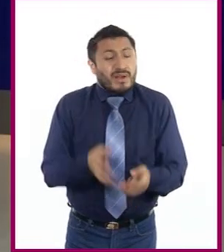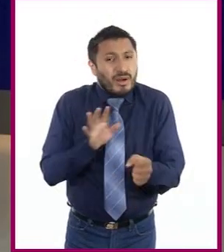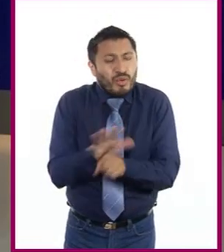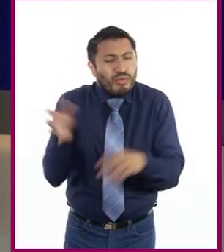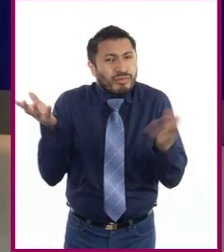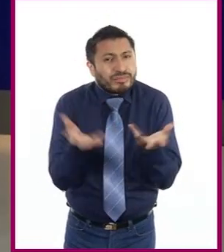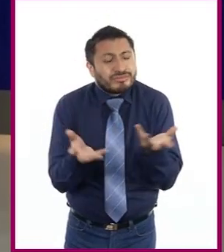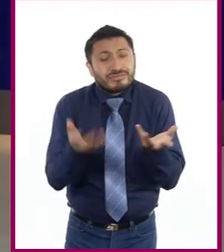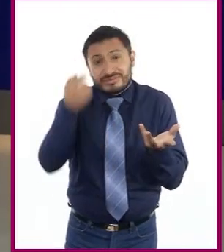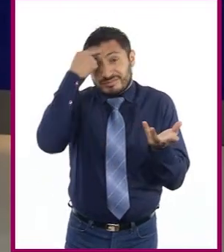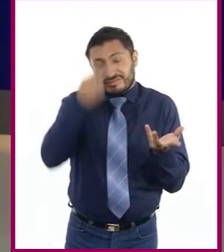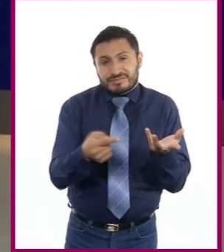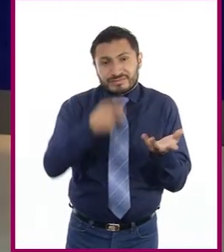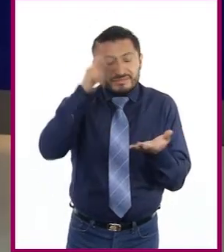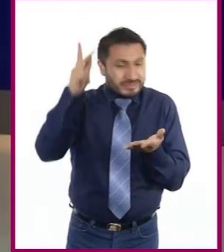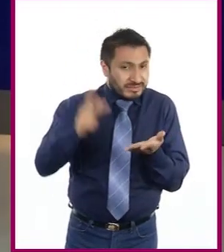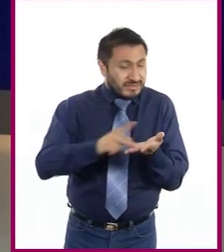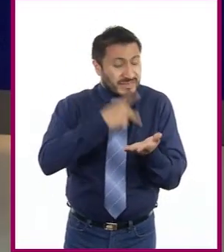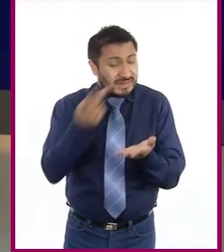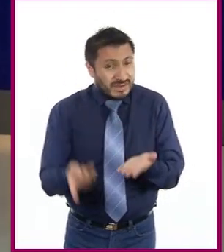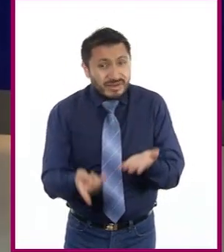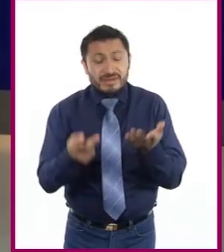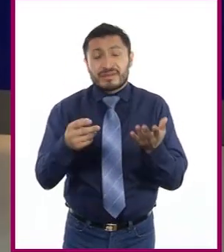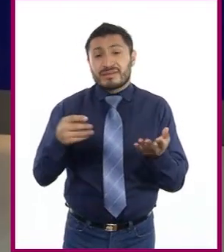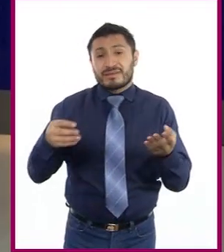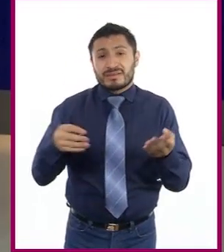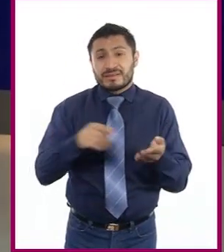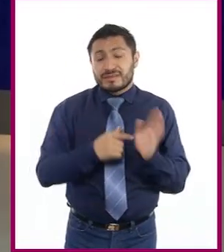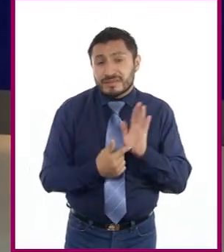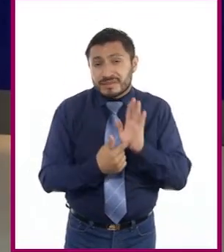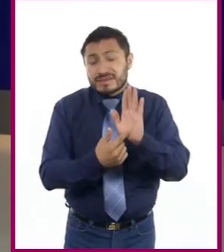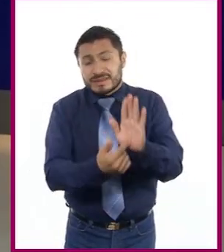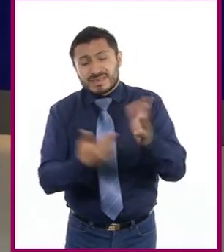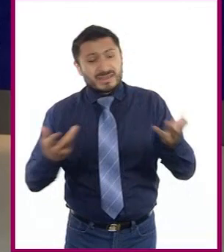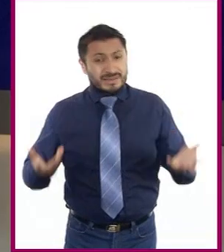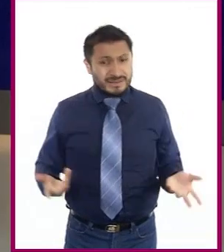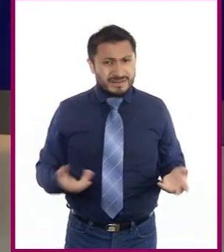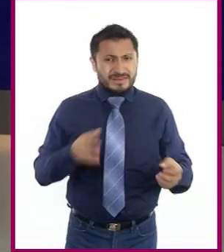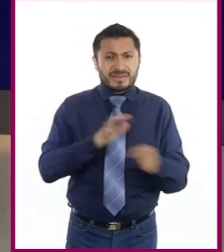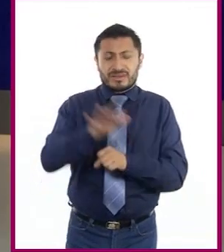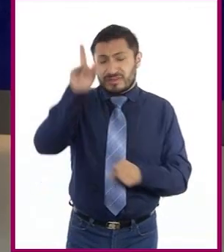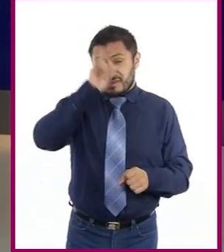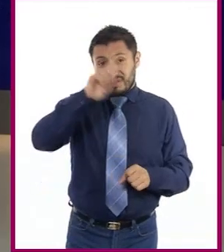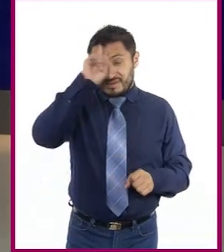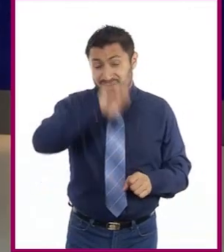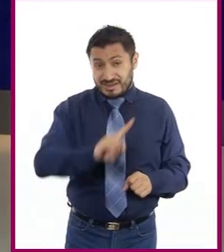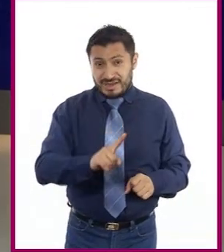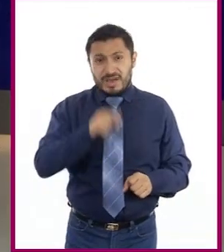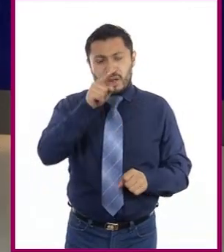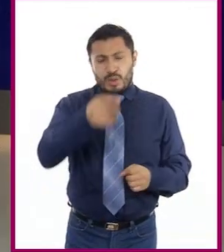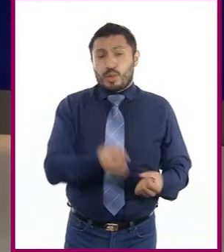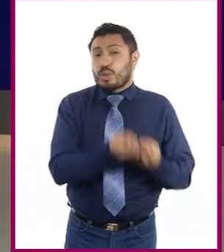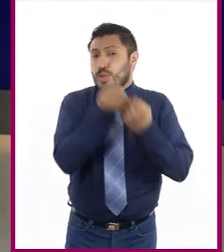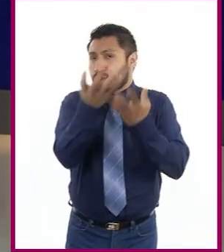para reconstruir la obra? ¿Qué tipo de recomendaciones le sugirió